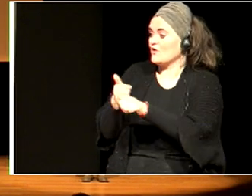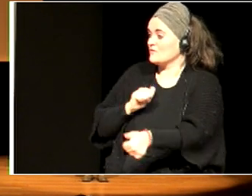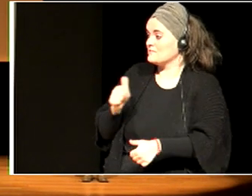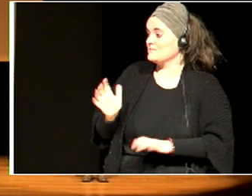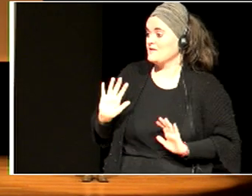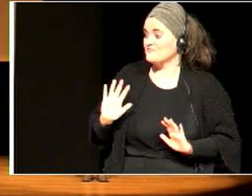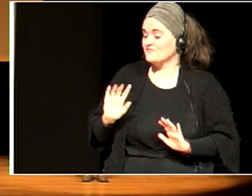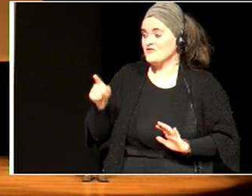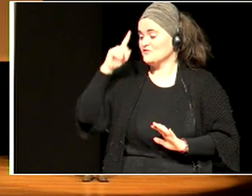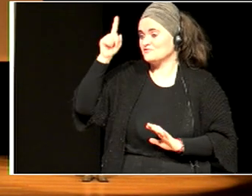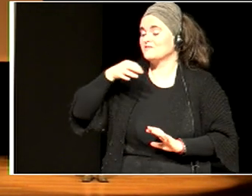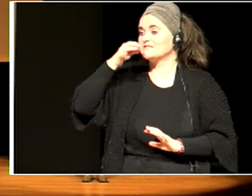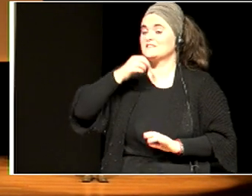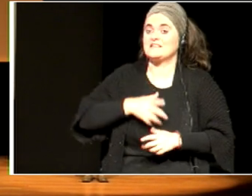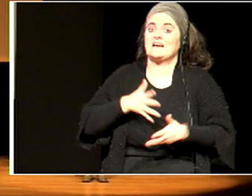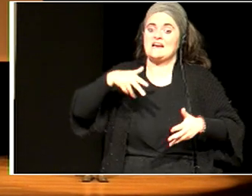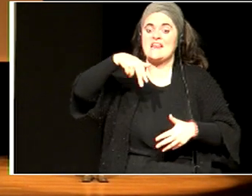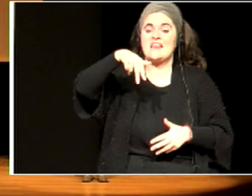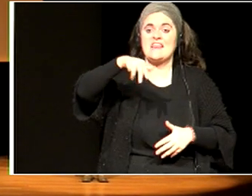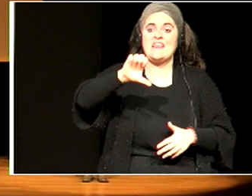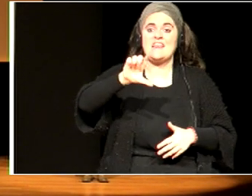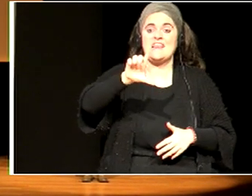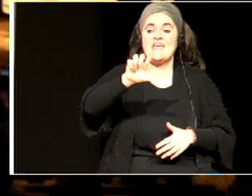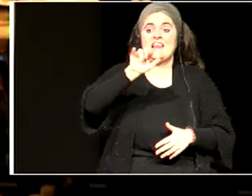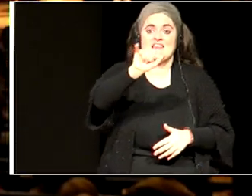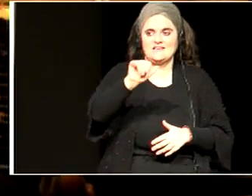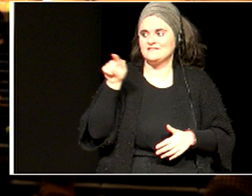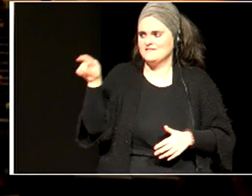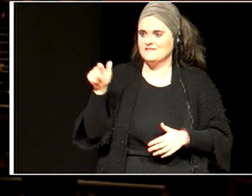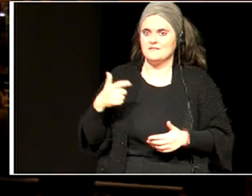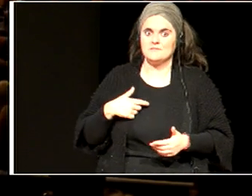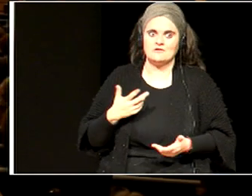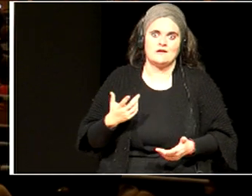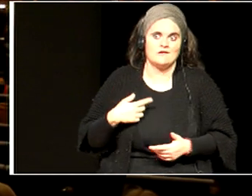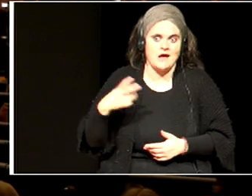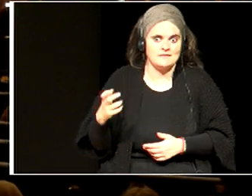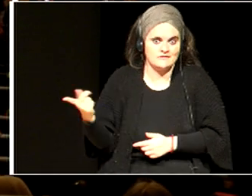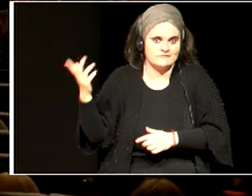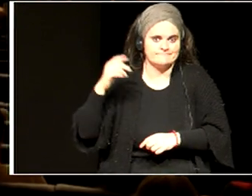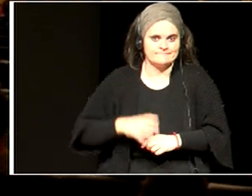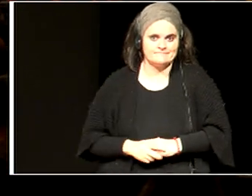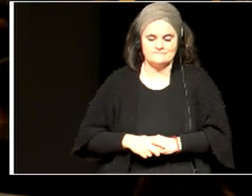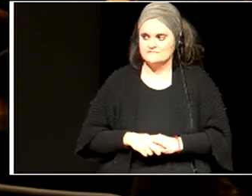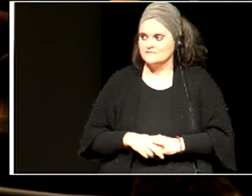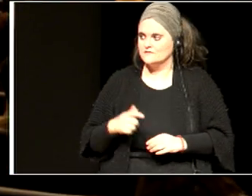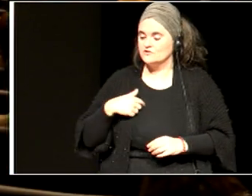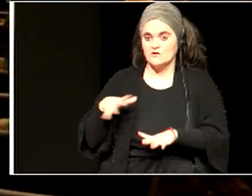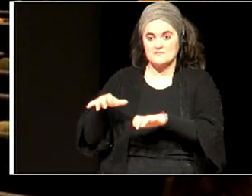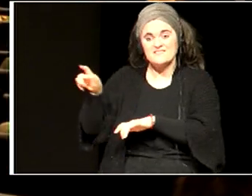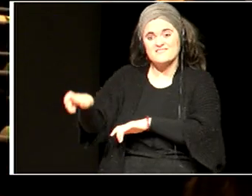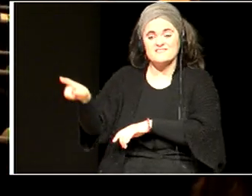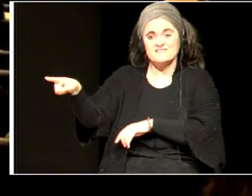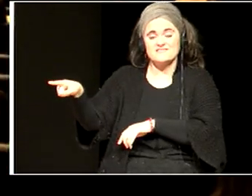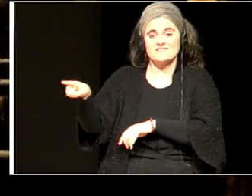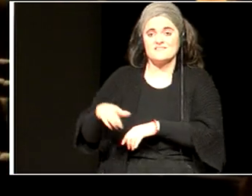sabía que venía si va a decir la gran nélida zaitegi pero es que ahora la tenemos aquí aprendí de nélida muchas